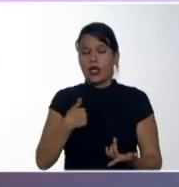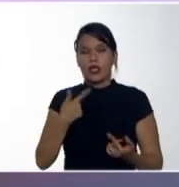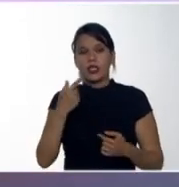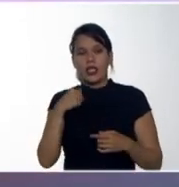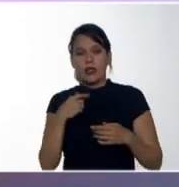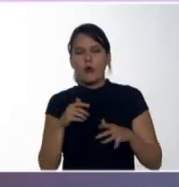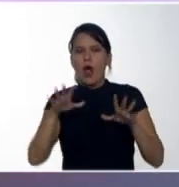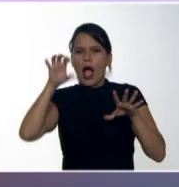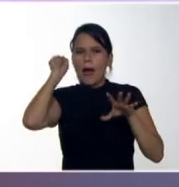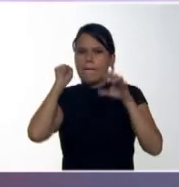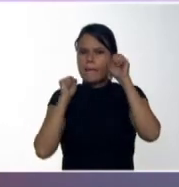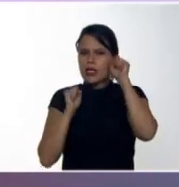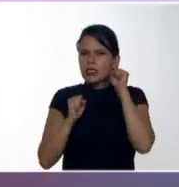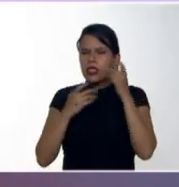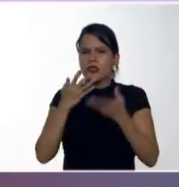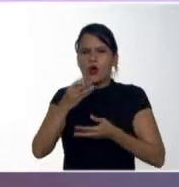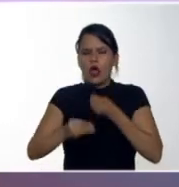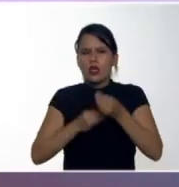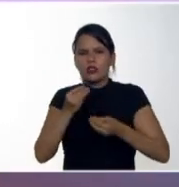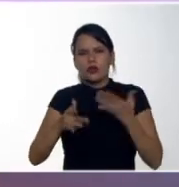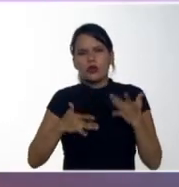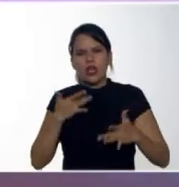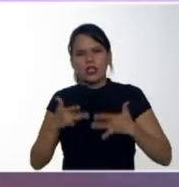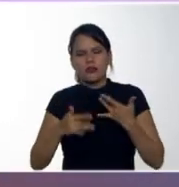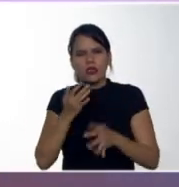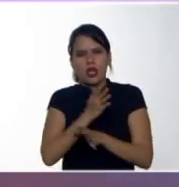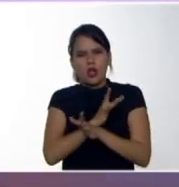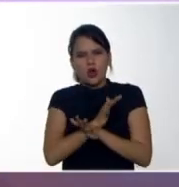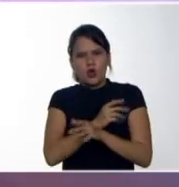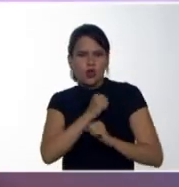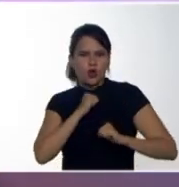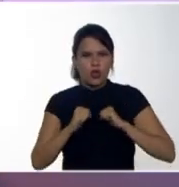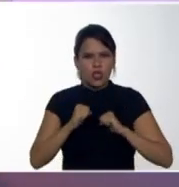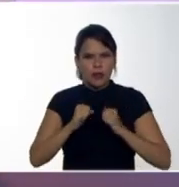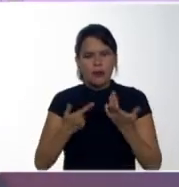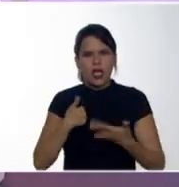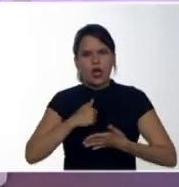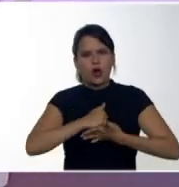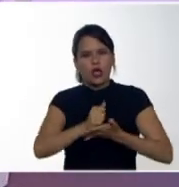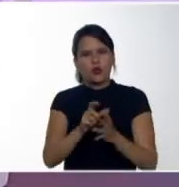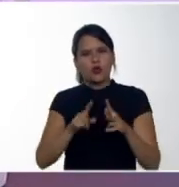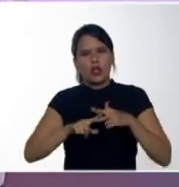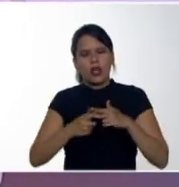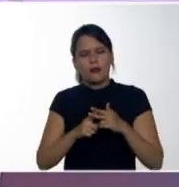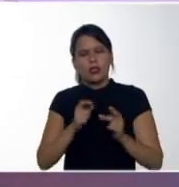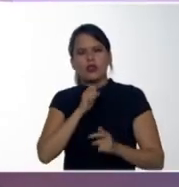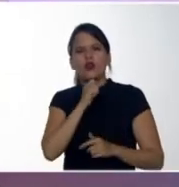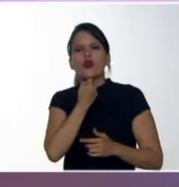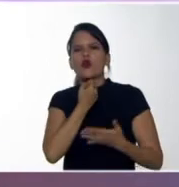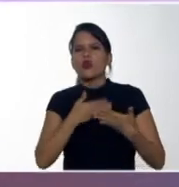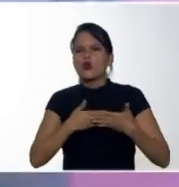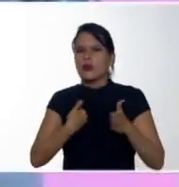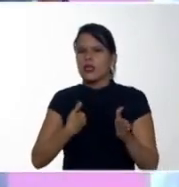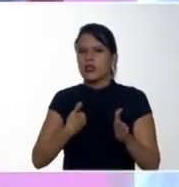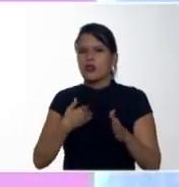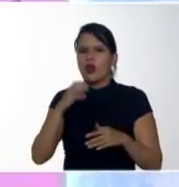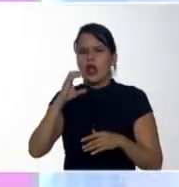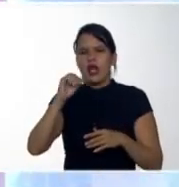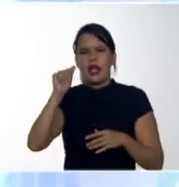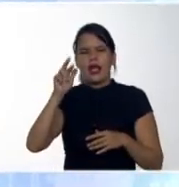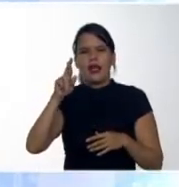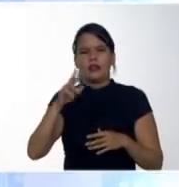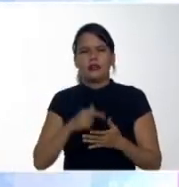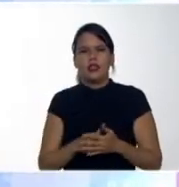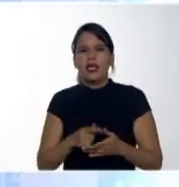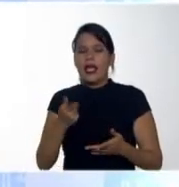estaremos aprendiendo a realizar una actividad lúdico-dinámica con la ayuda de la herramienta de código abierto Calc.